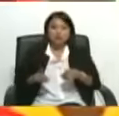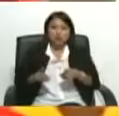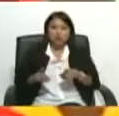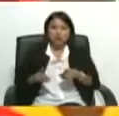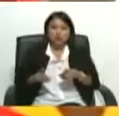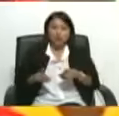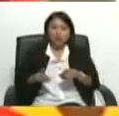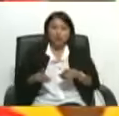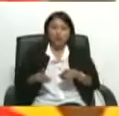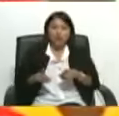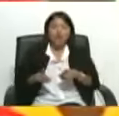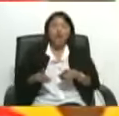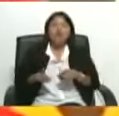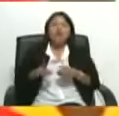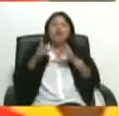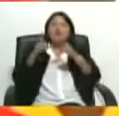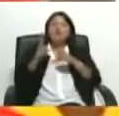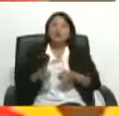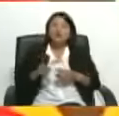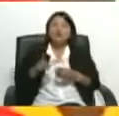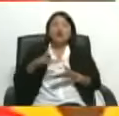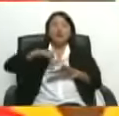laudo arbitral de París de